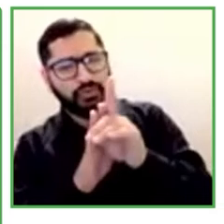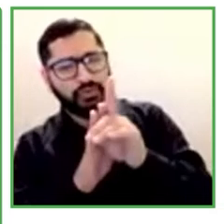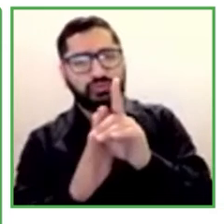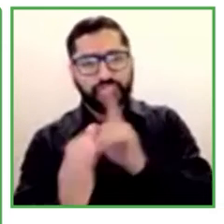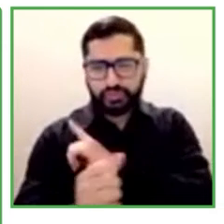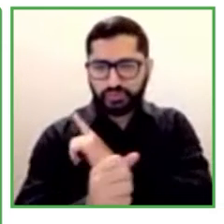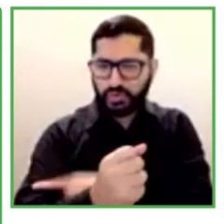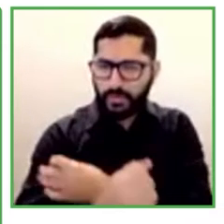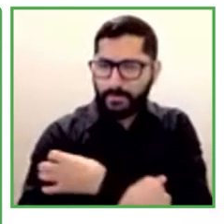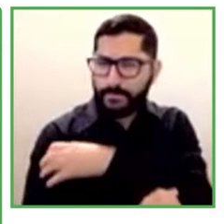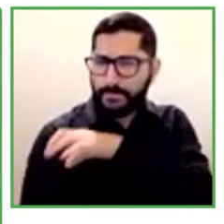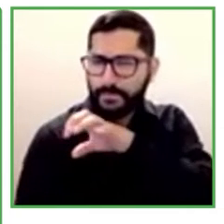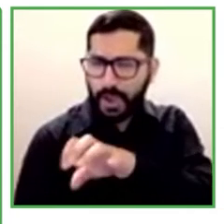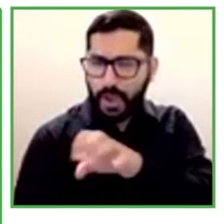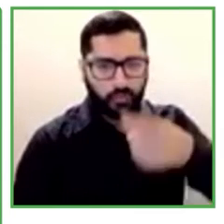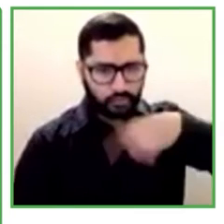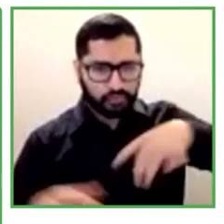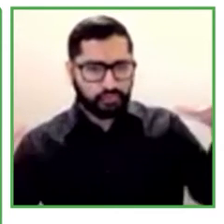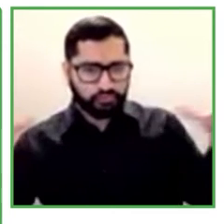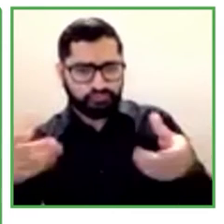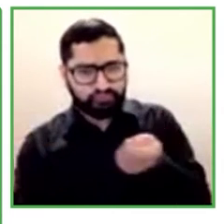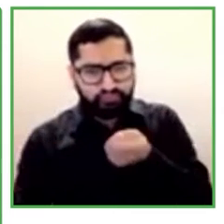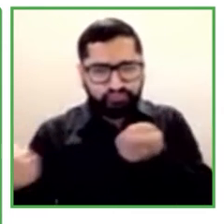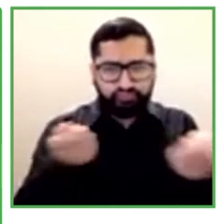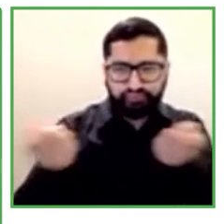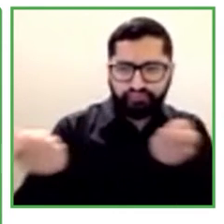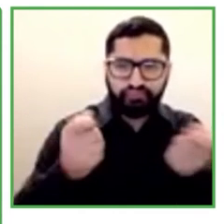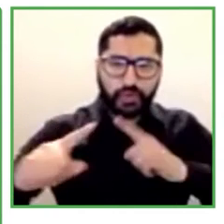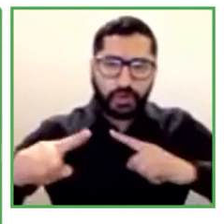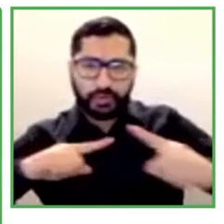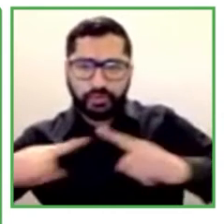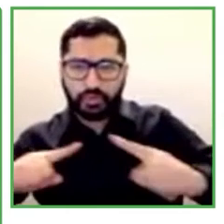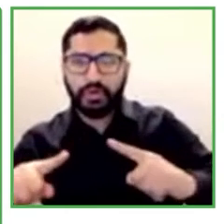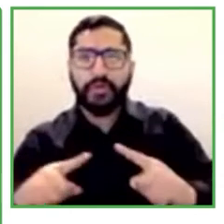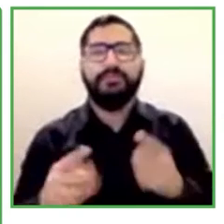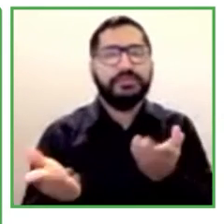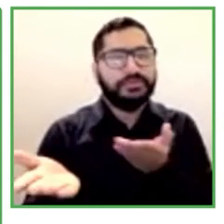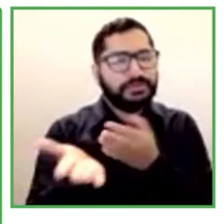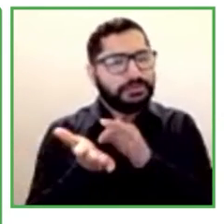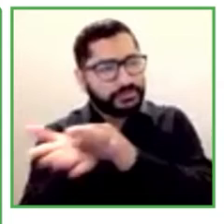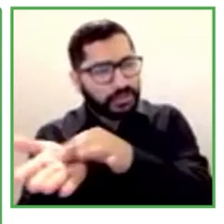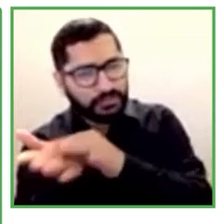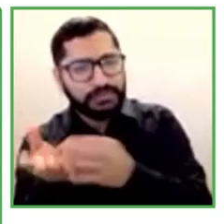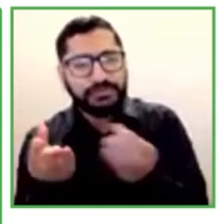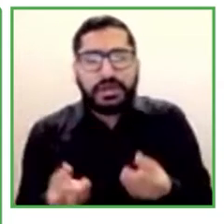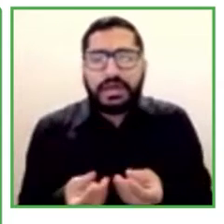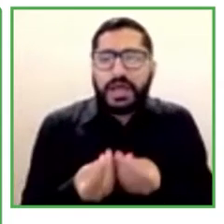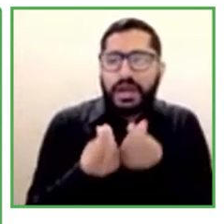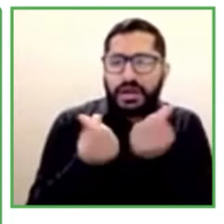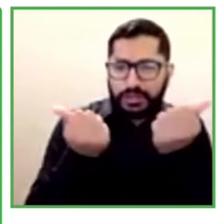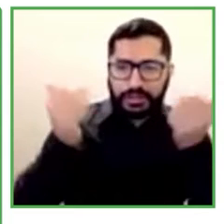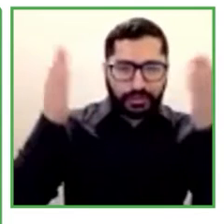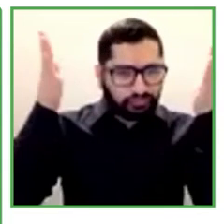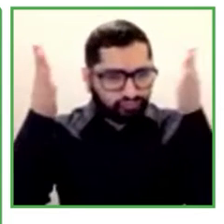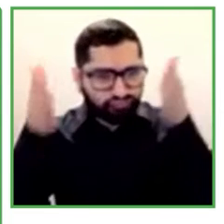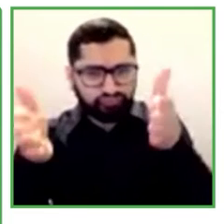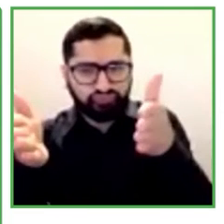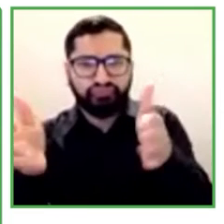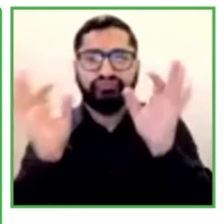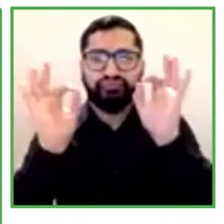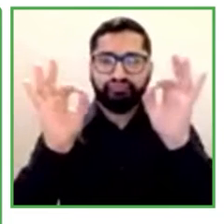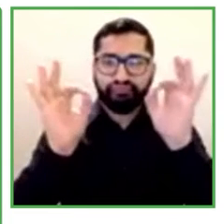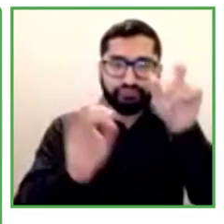escuchar, educar, actuar y sostener. Y nuestro enfoque desde la inclusión es más allá de la equidad de género,